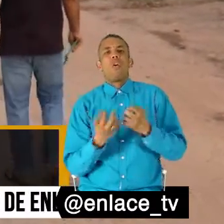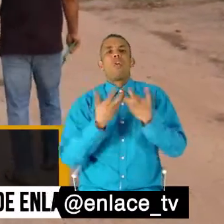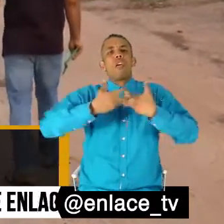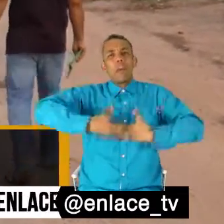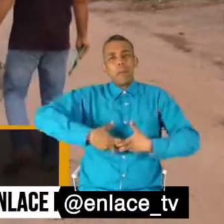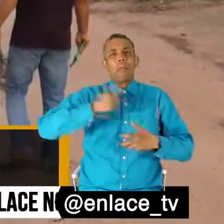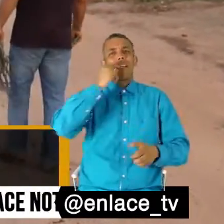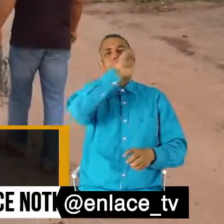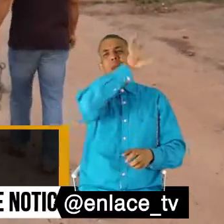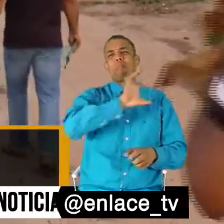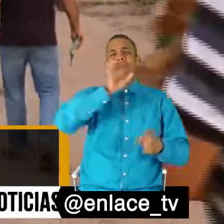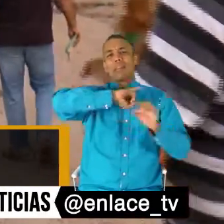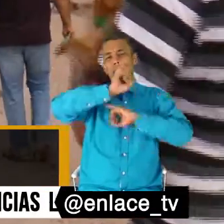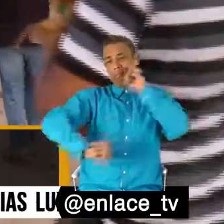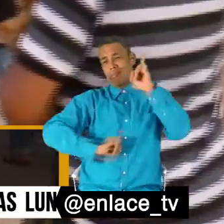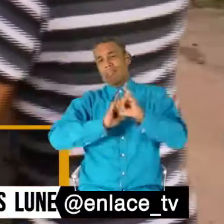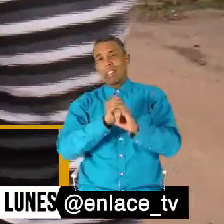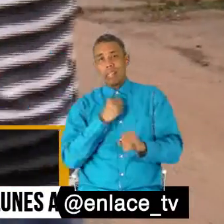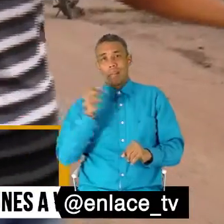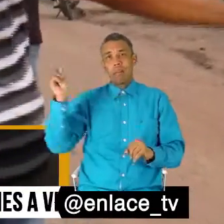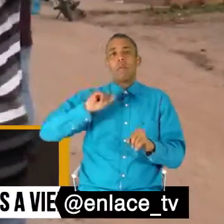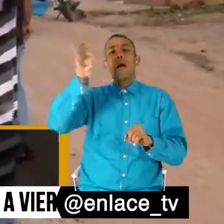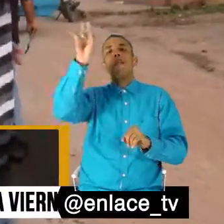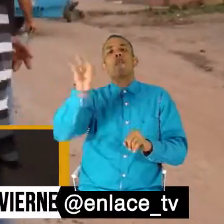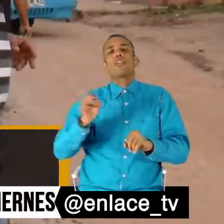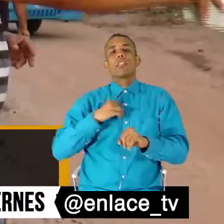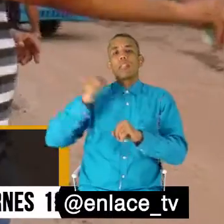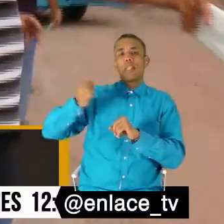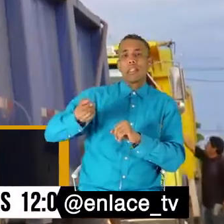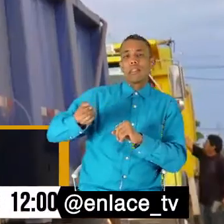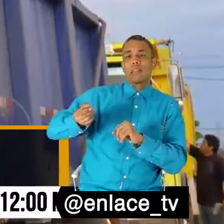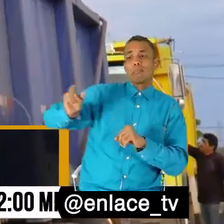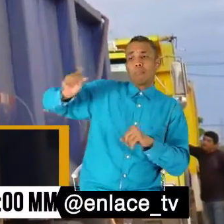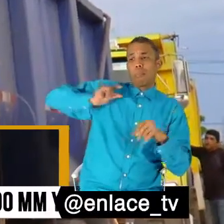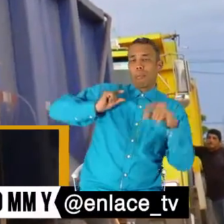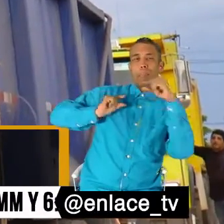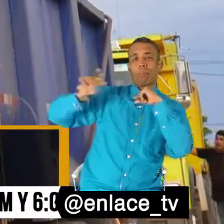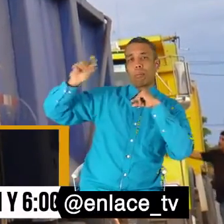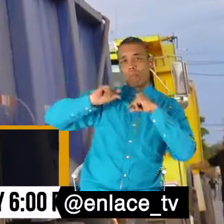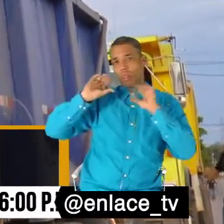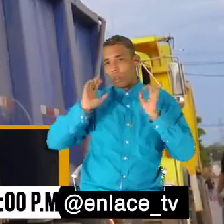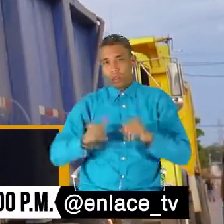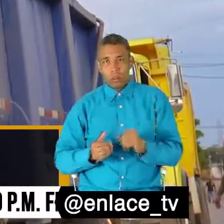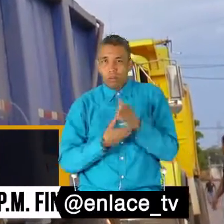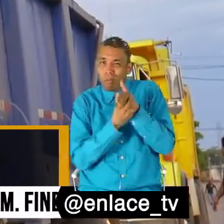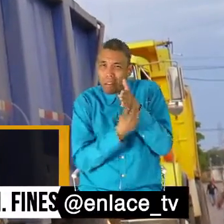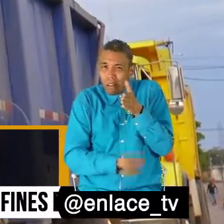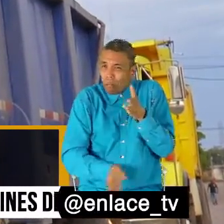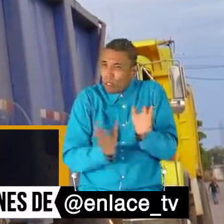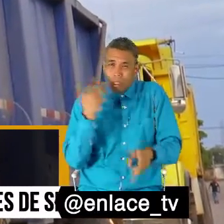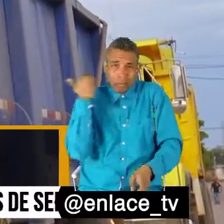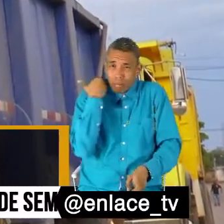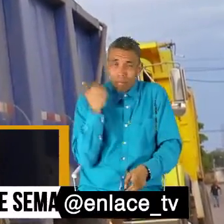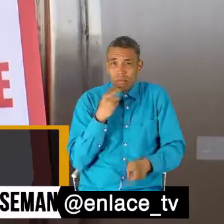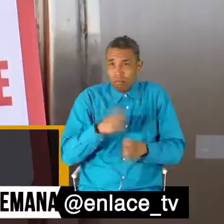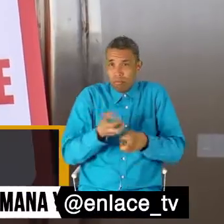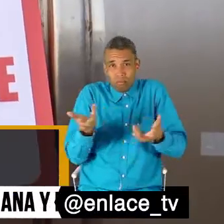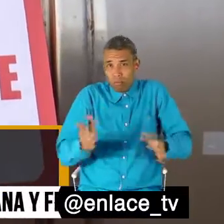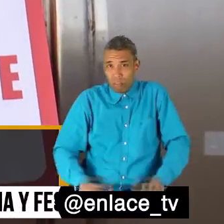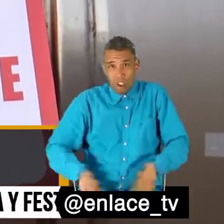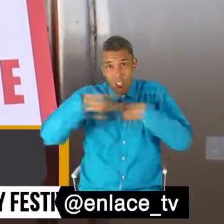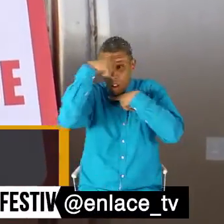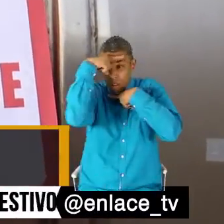y al manejo a los terciarios, la verdad, nos tienen sometidos a la mismísima pobreza. Entonces ya no decidimos entre todos